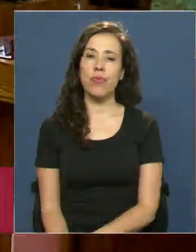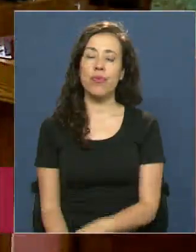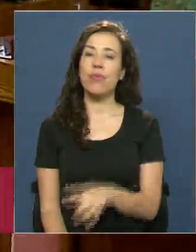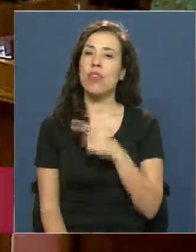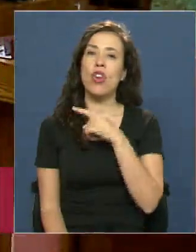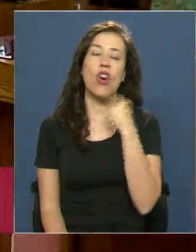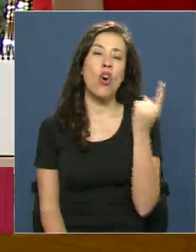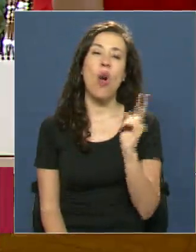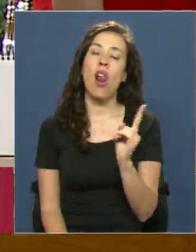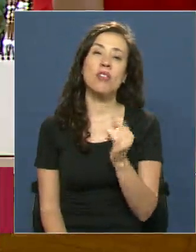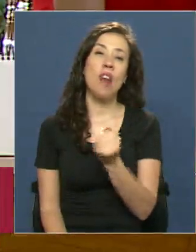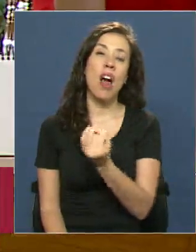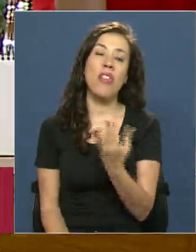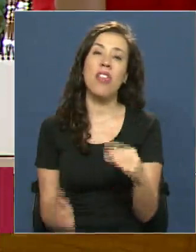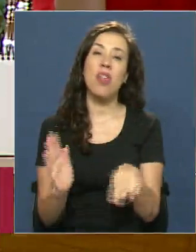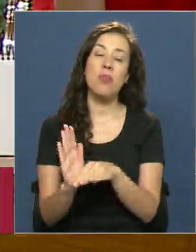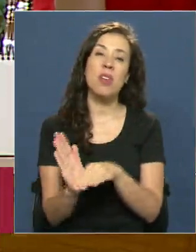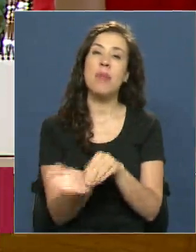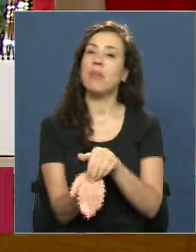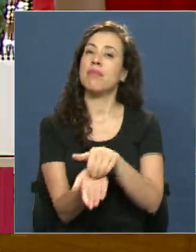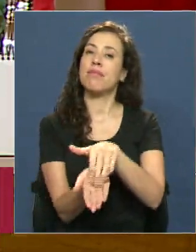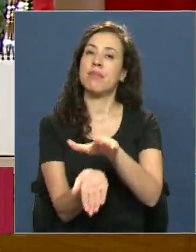quórum, rechazado.